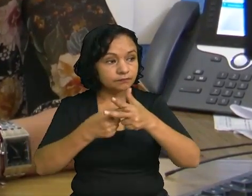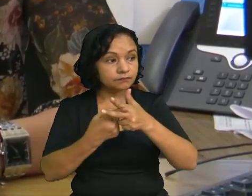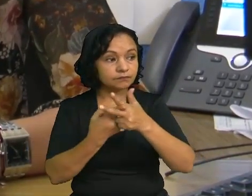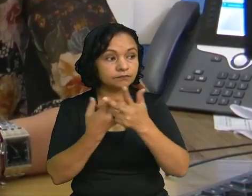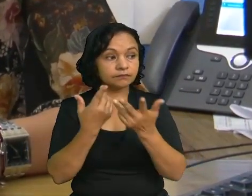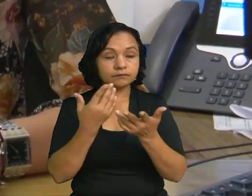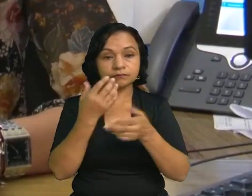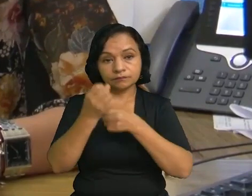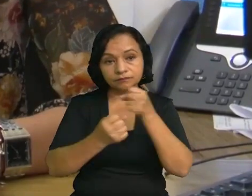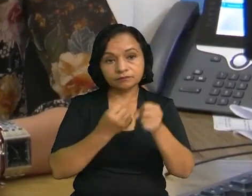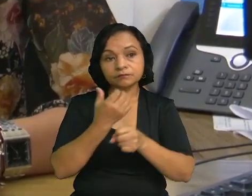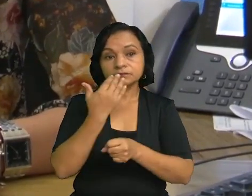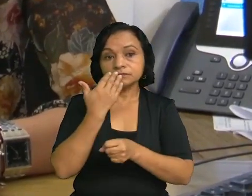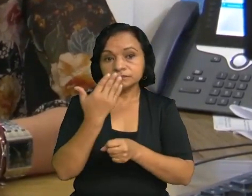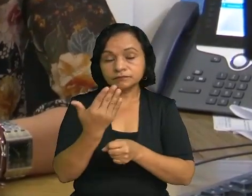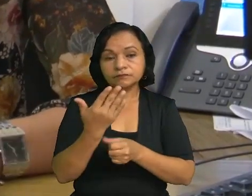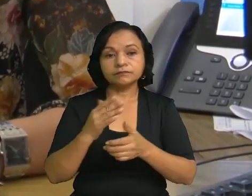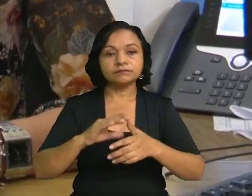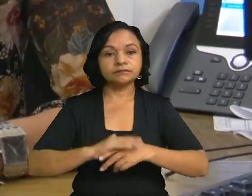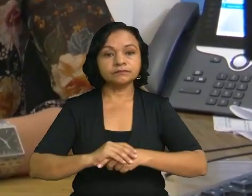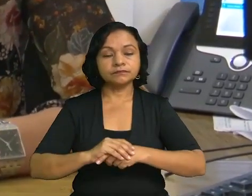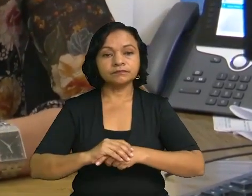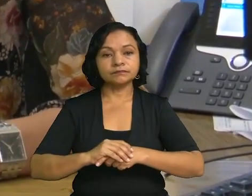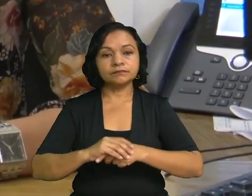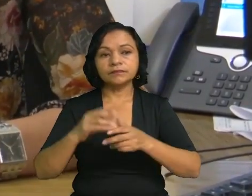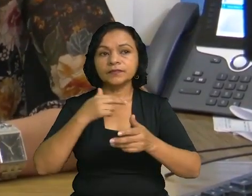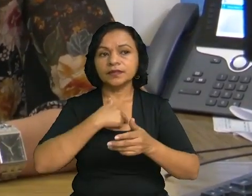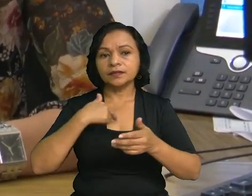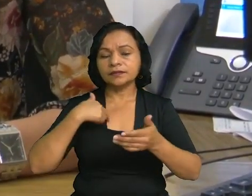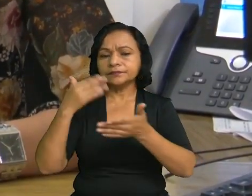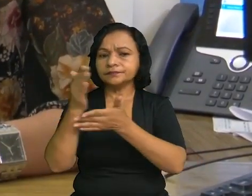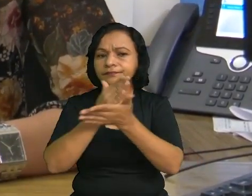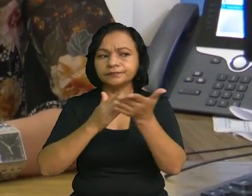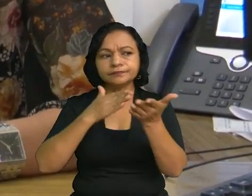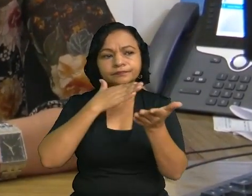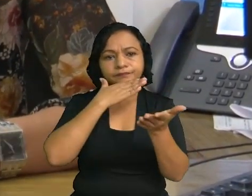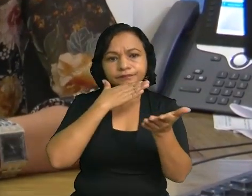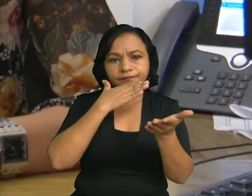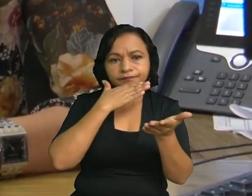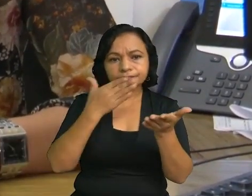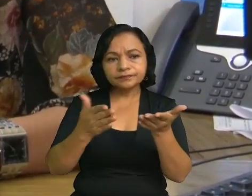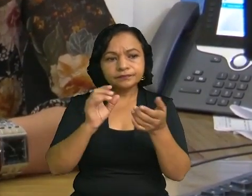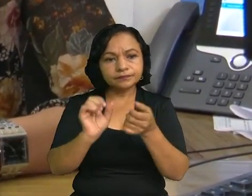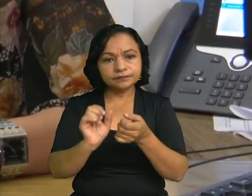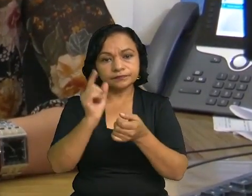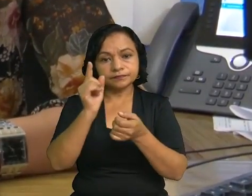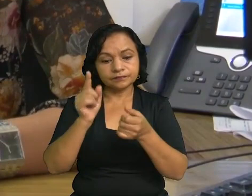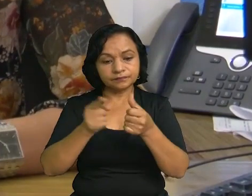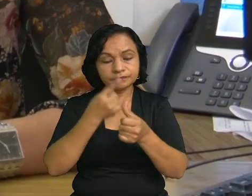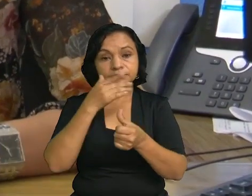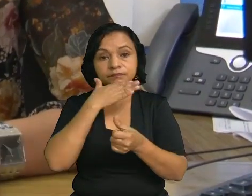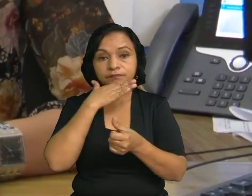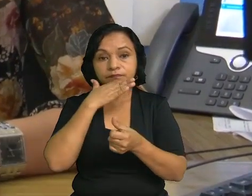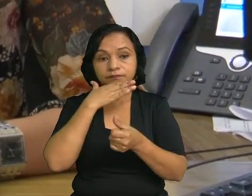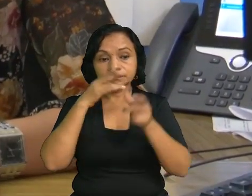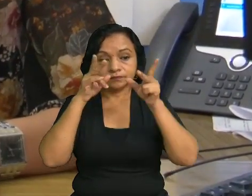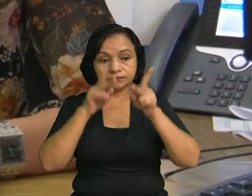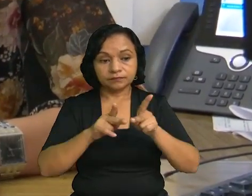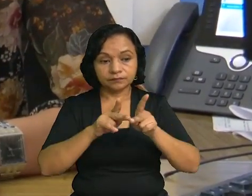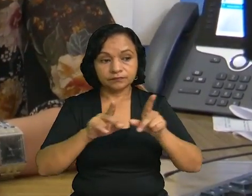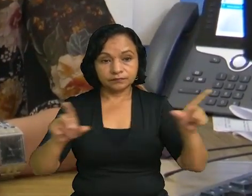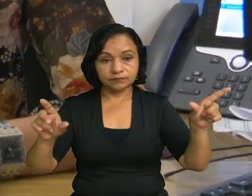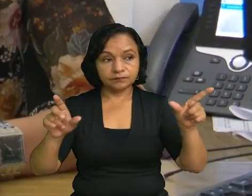optimismo bueno tuvimos algunas dificultades la primera fue de que el plan general de